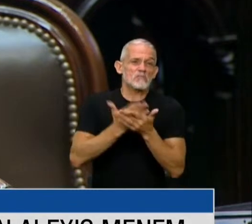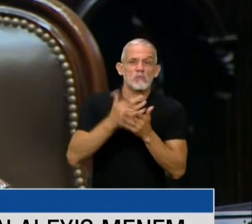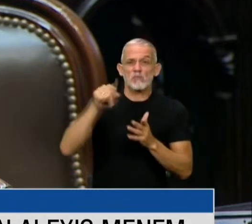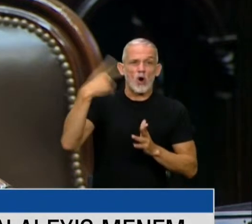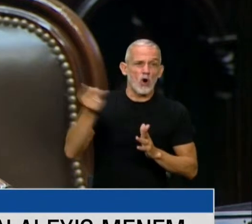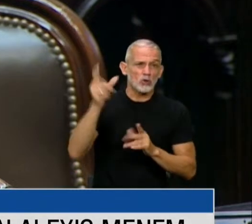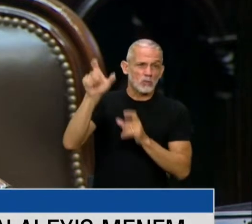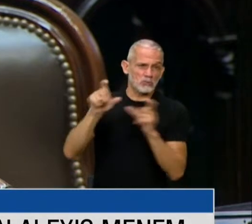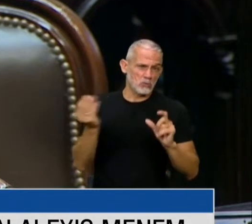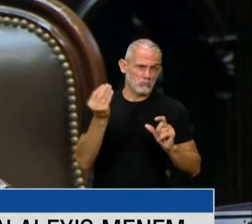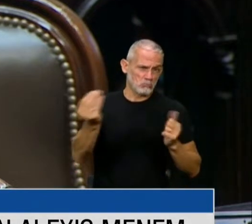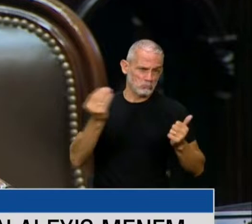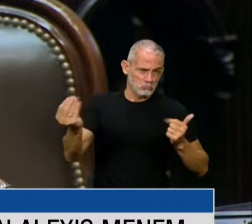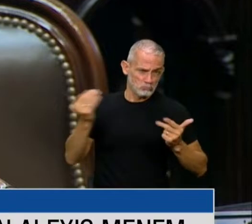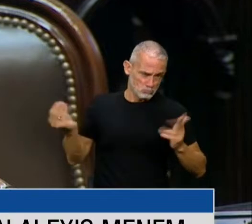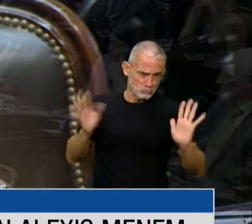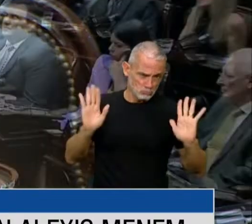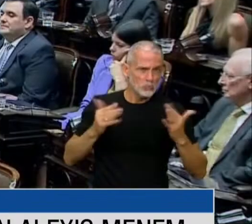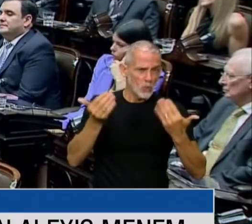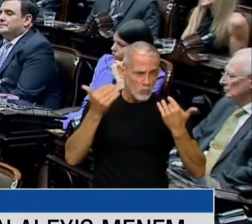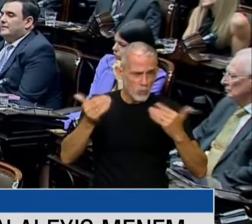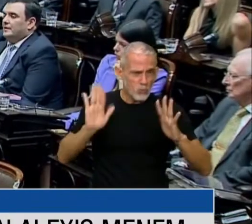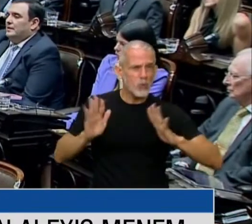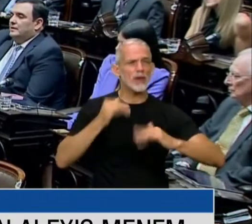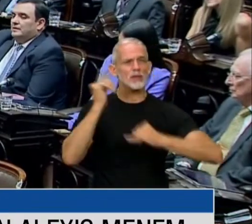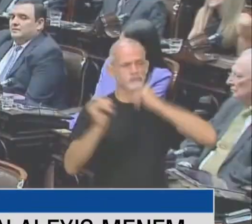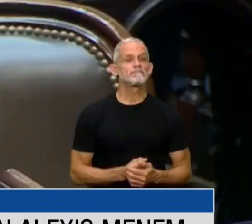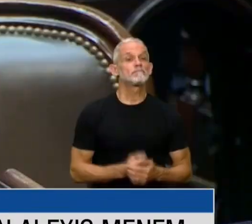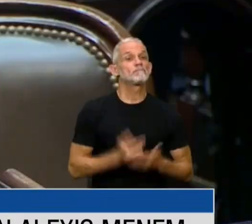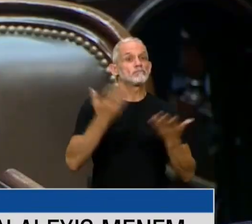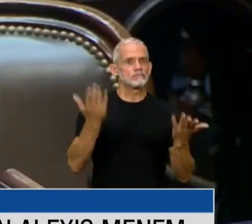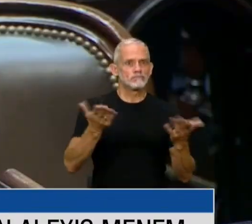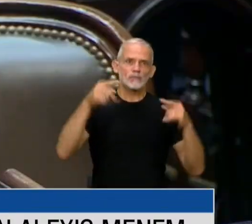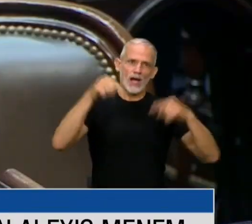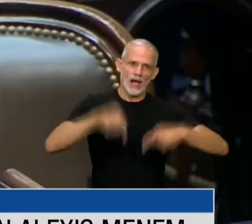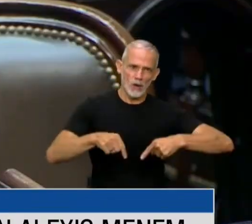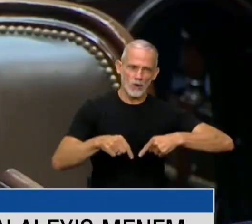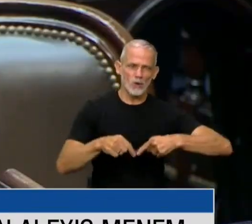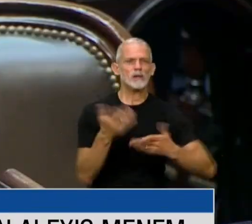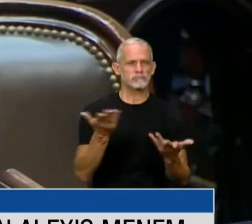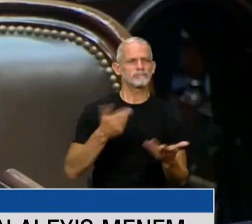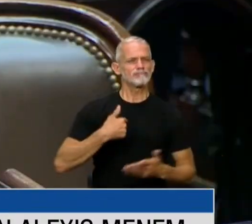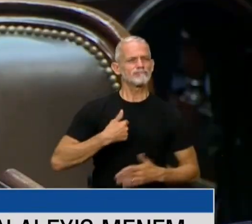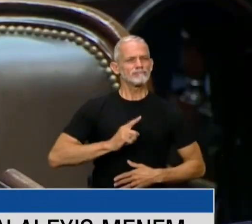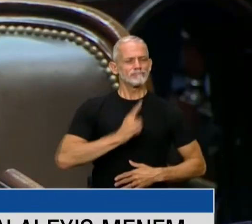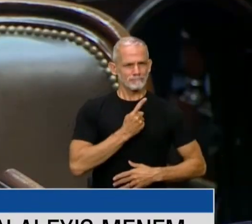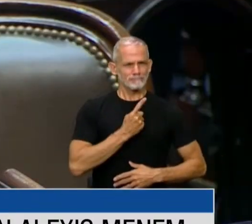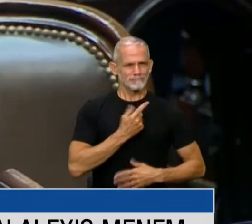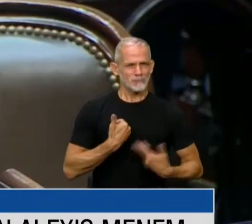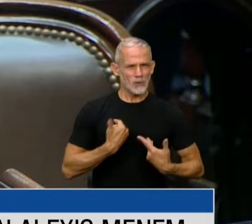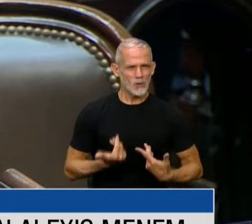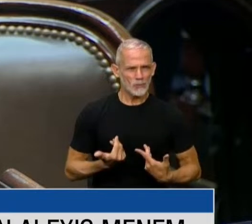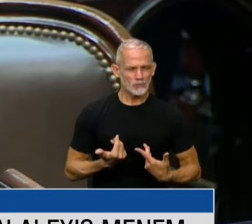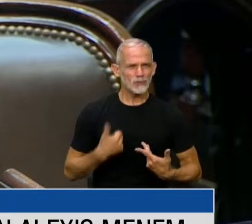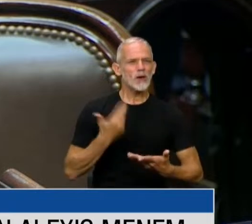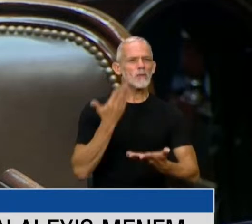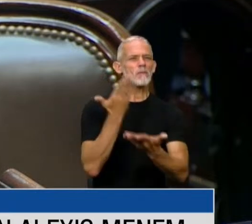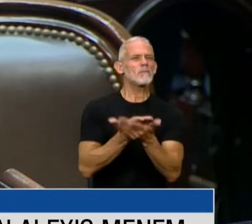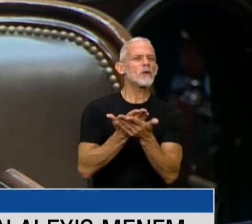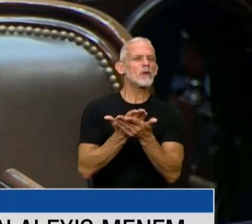otra candidata o candidato así lo manifiesten. En este caso, tengo el honor